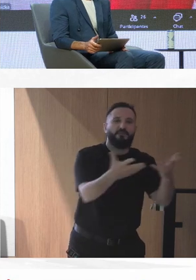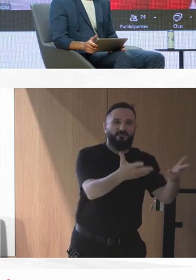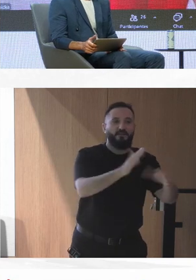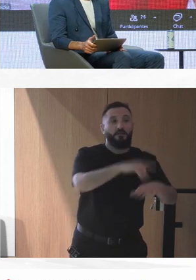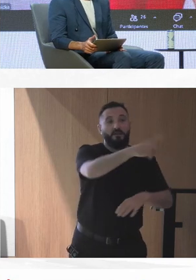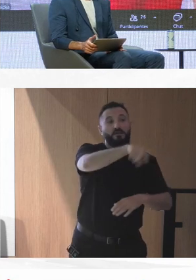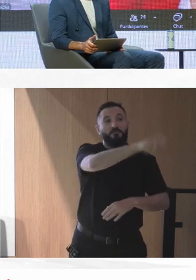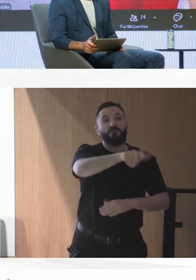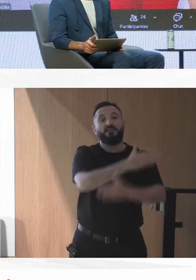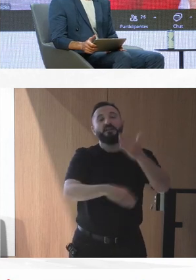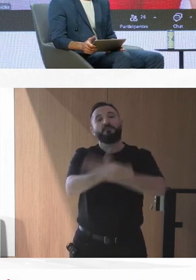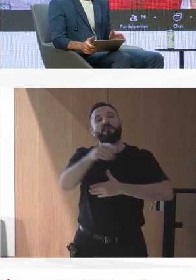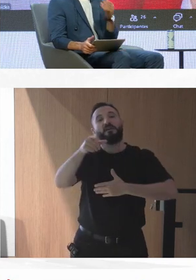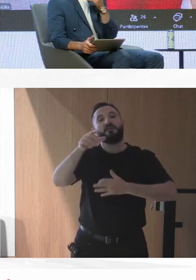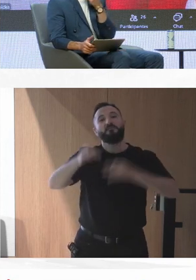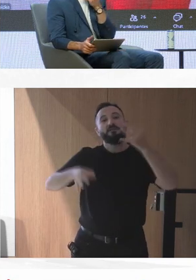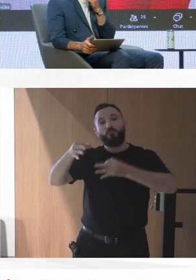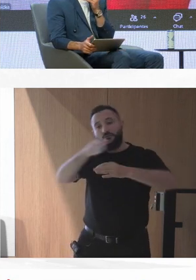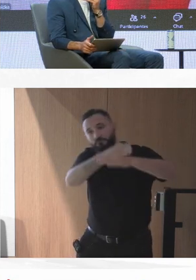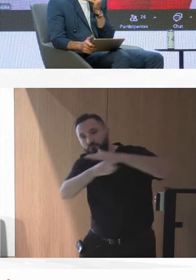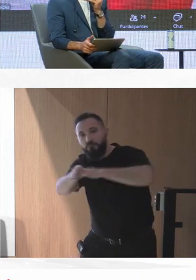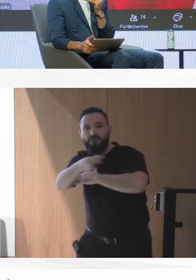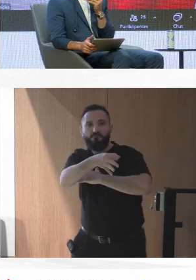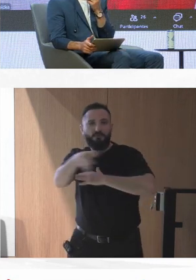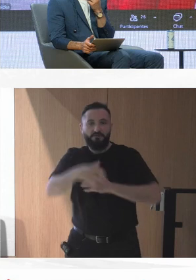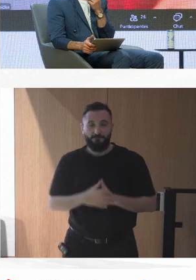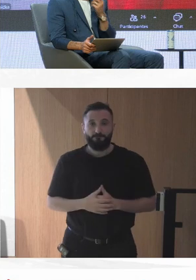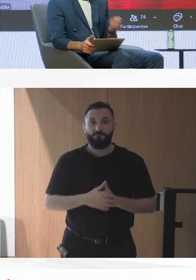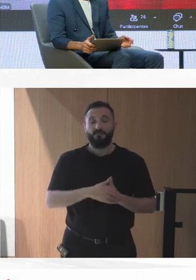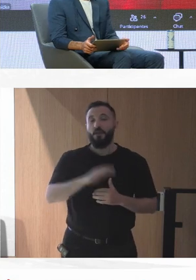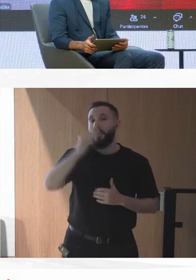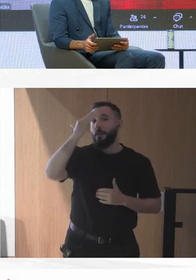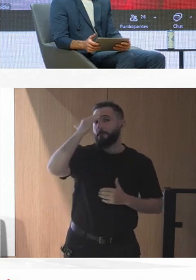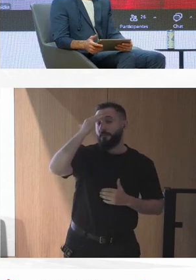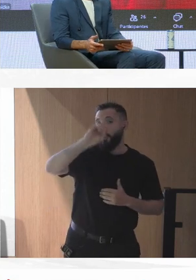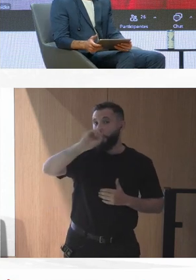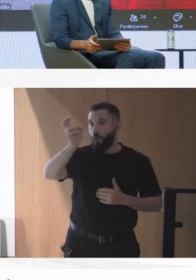puedan tener un acceso eficiente a los tribunales. Otro de los principios